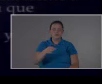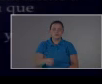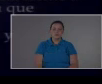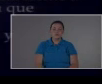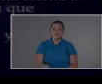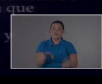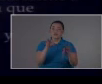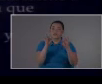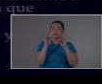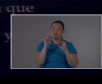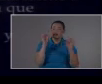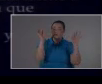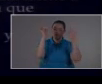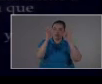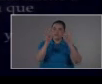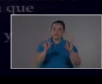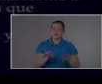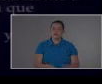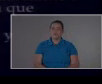alguna manera.